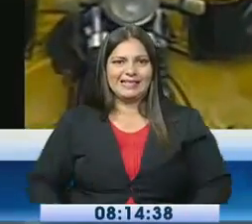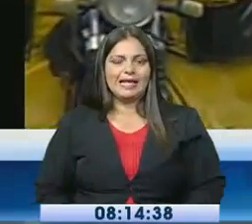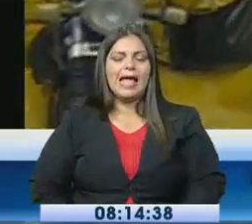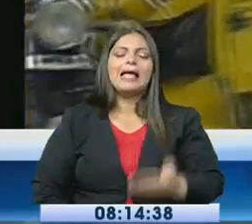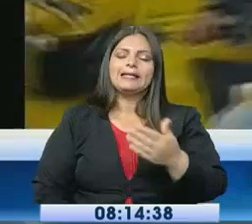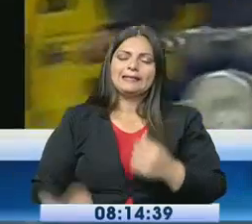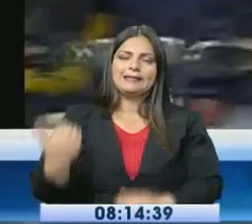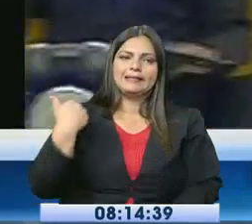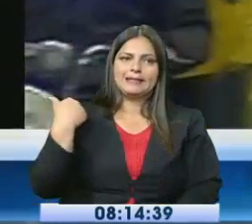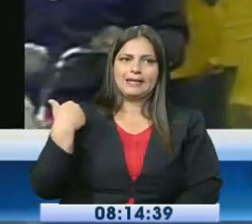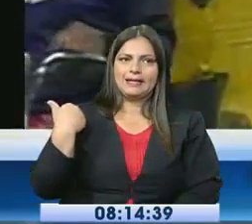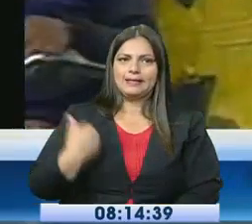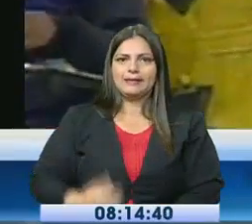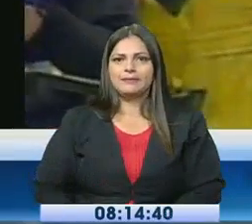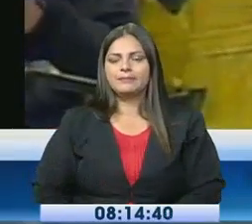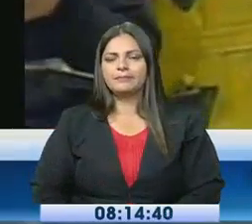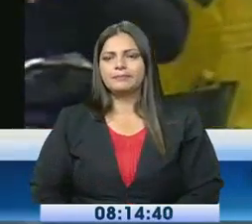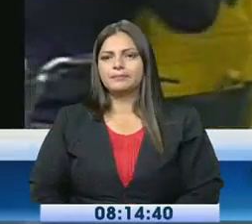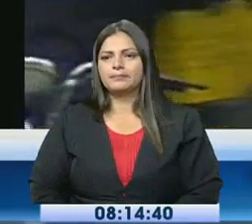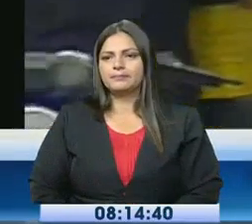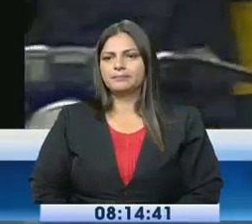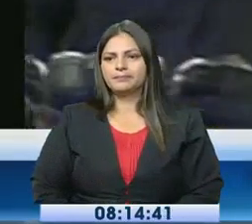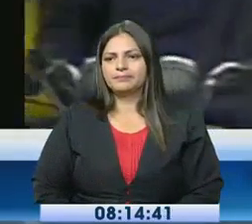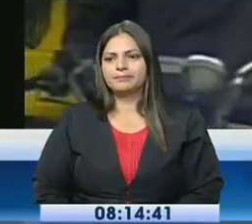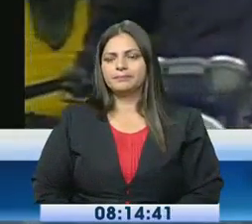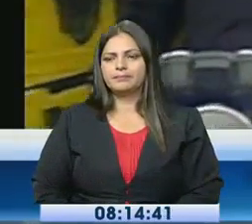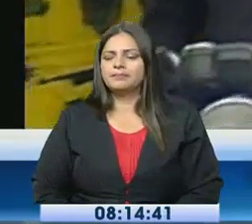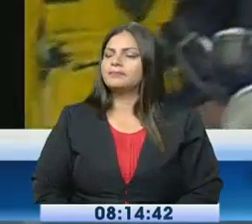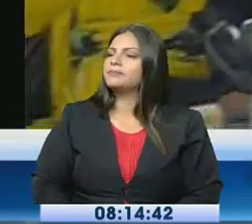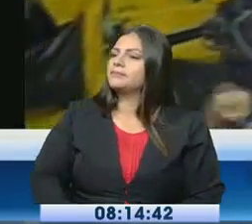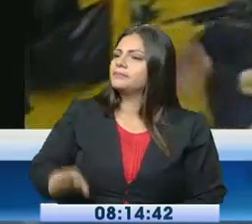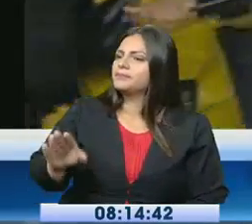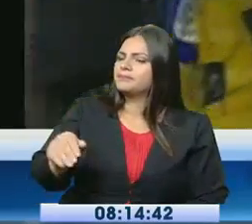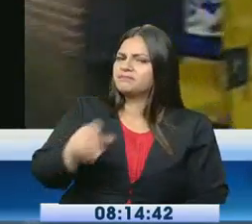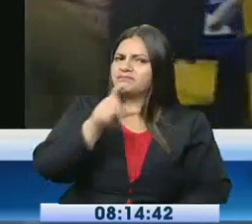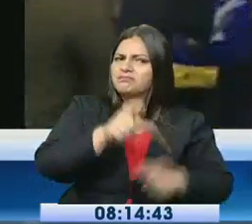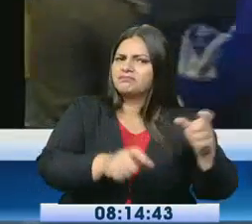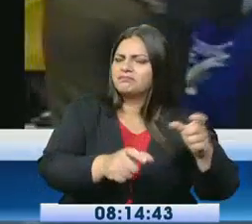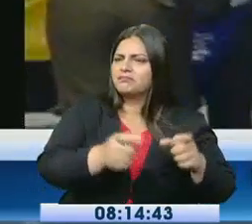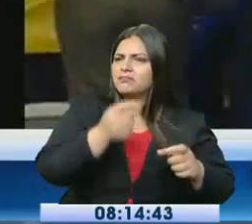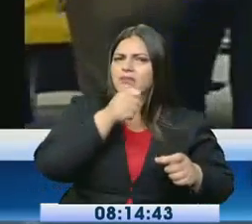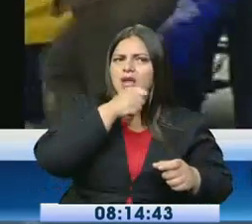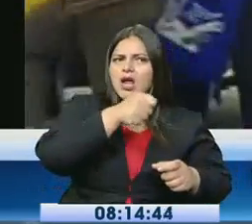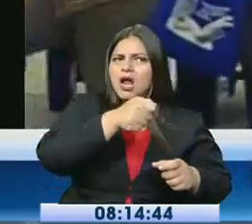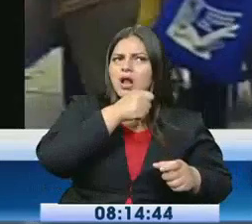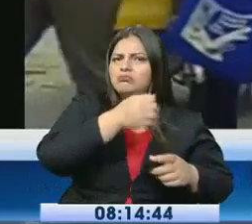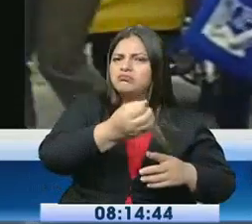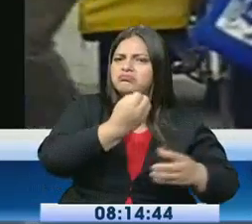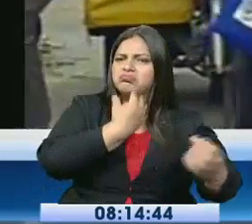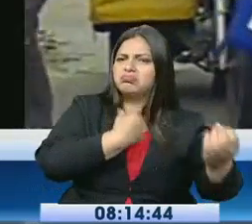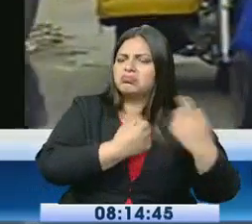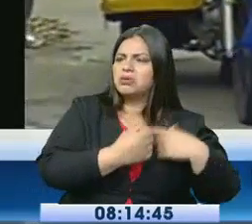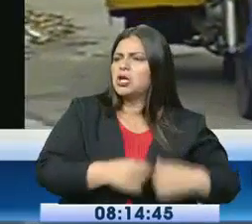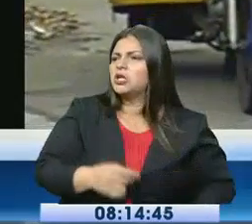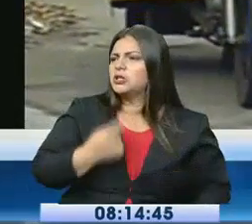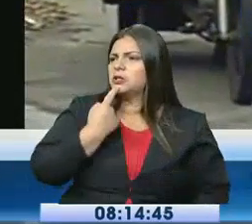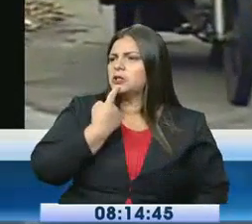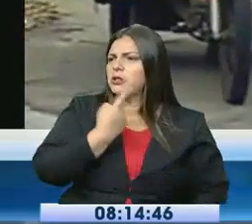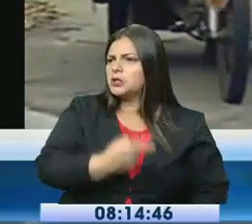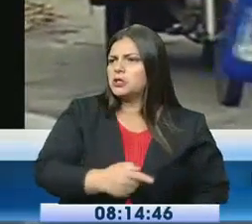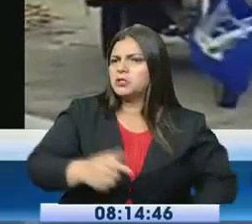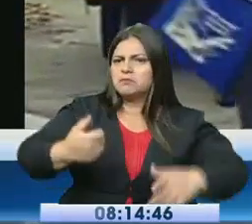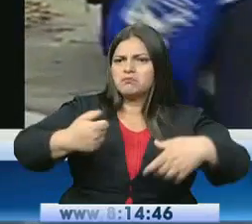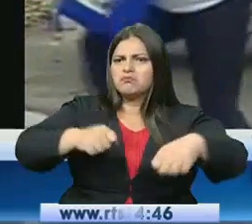tenemos gastos que hemos hecho, señor periodista. He dialogado con varios habitantes del sector. Unos dicen todos los conductores generan caos, otros dicen